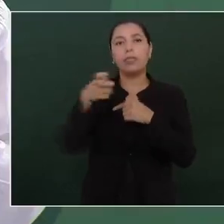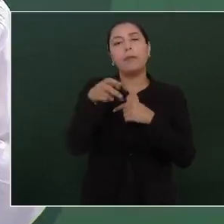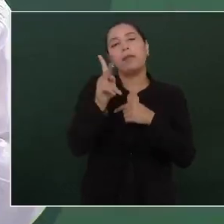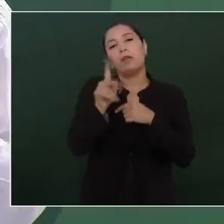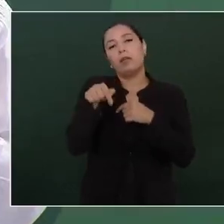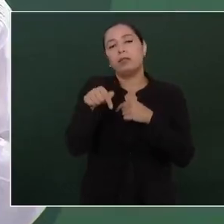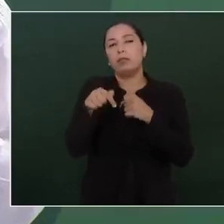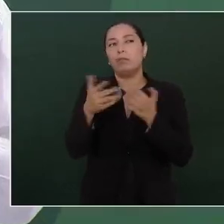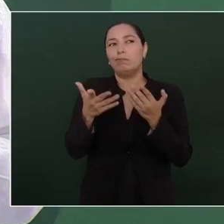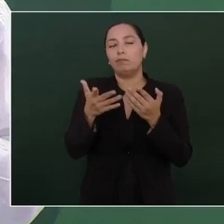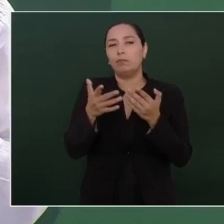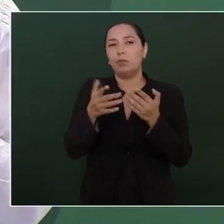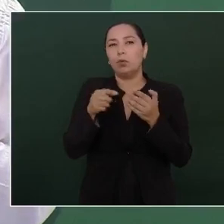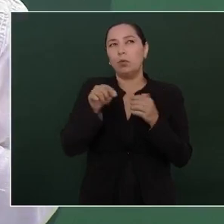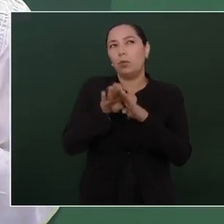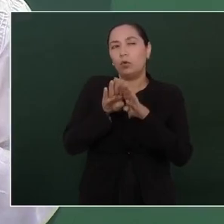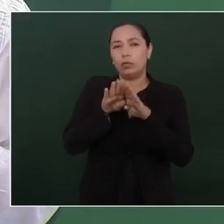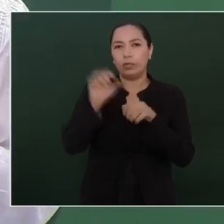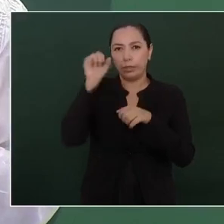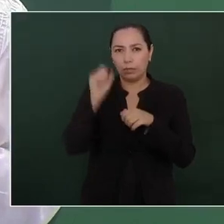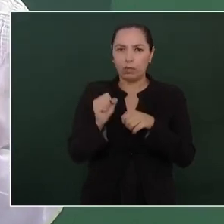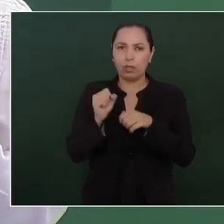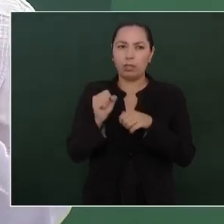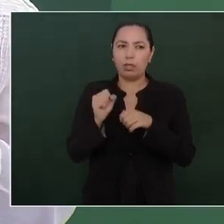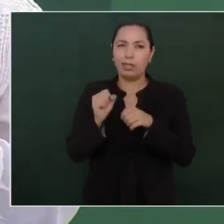Sinaloa, pero pues toda la vida